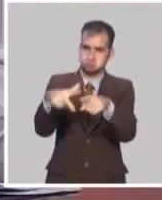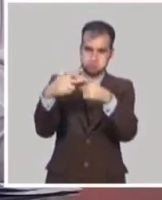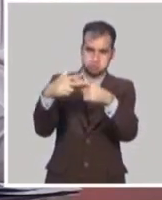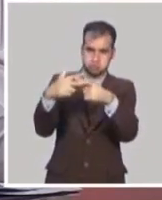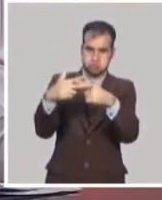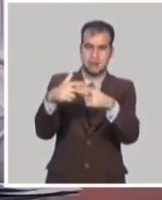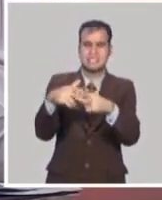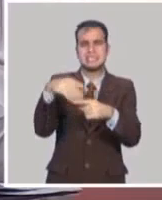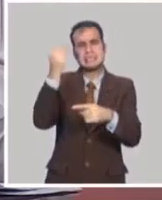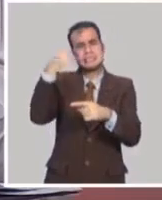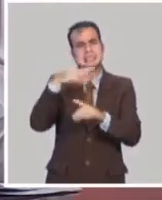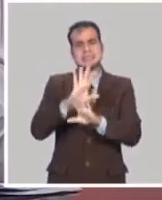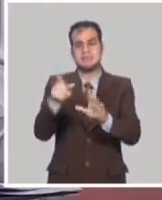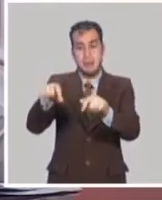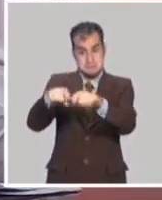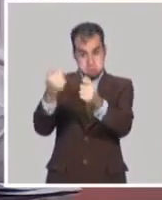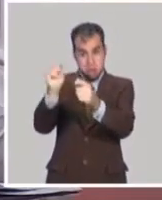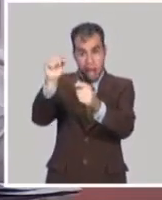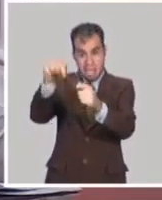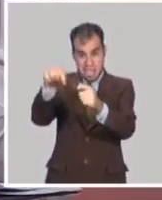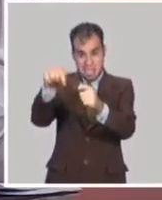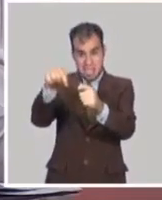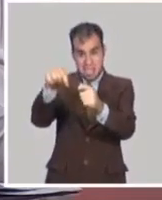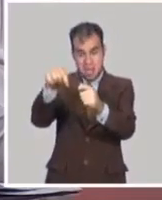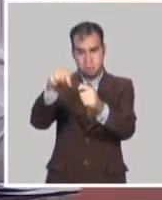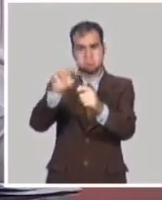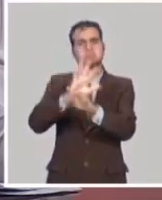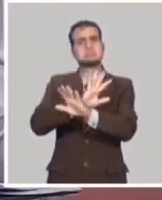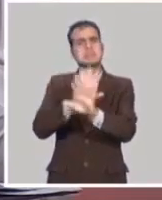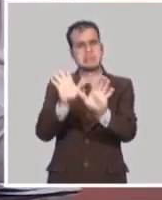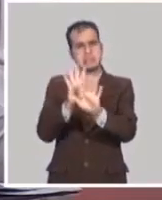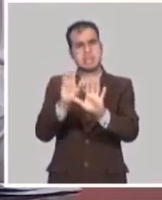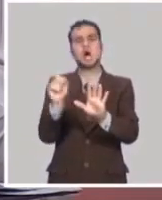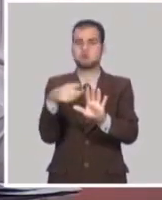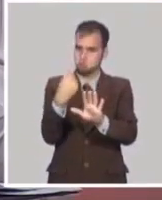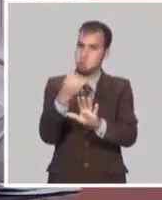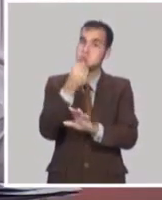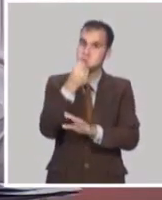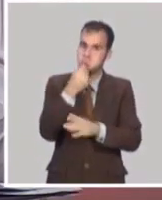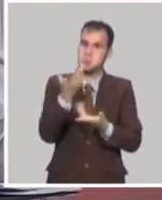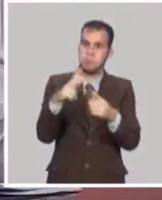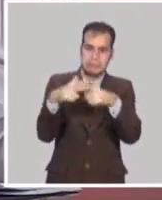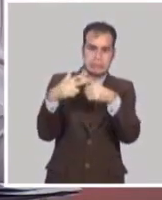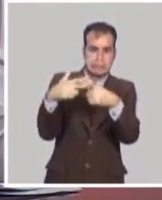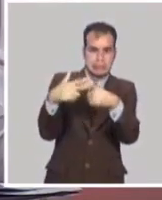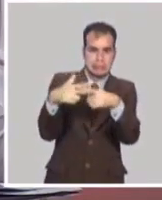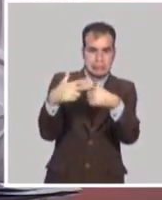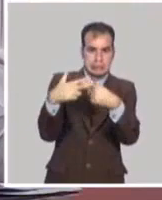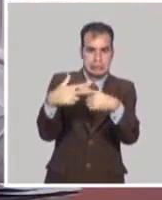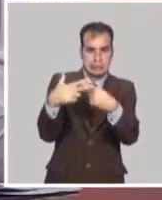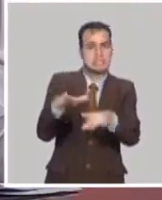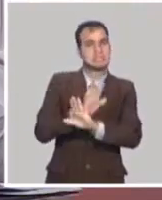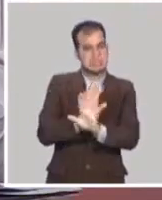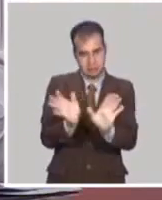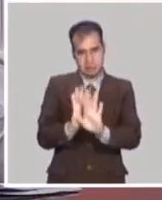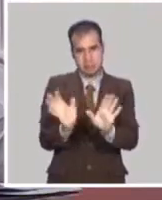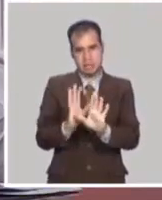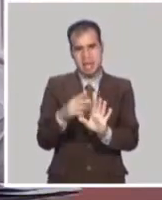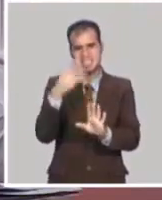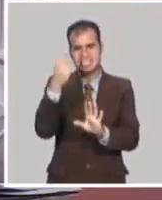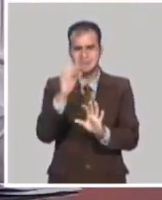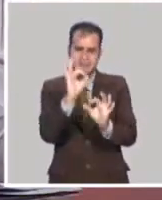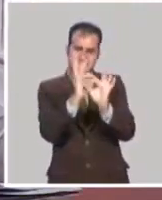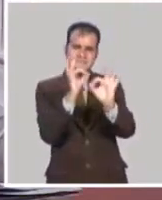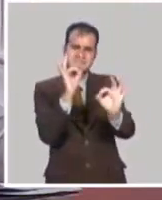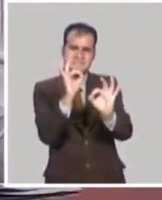que teníamos en la caldera se logró y logró solucionar a partir de una válvula que